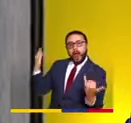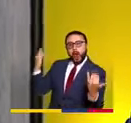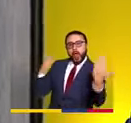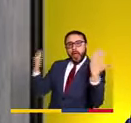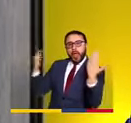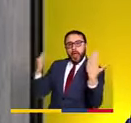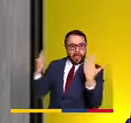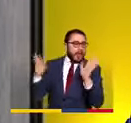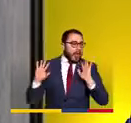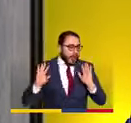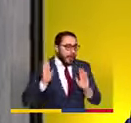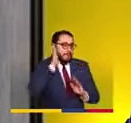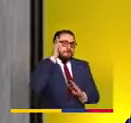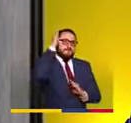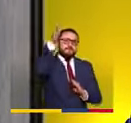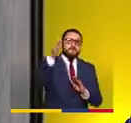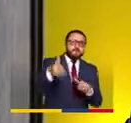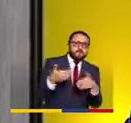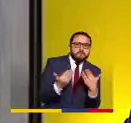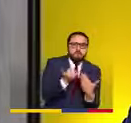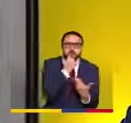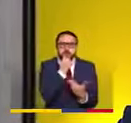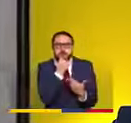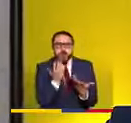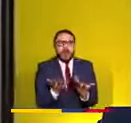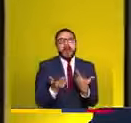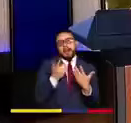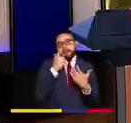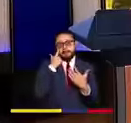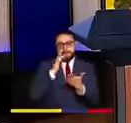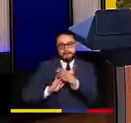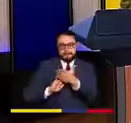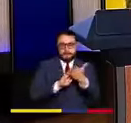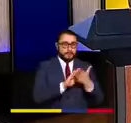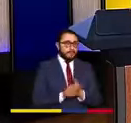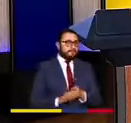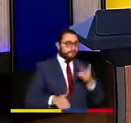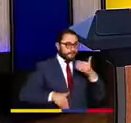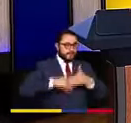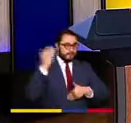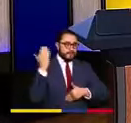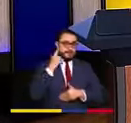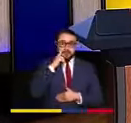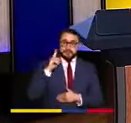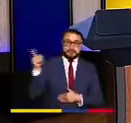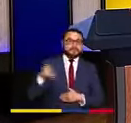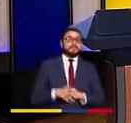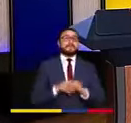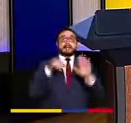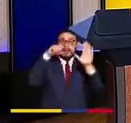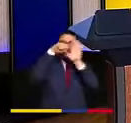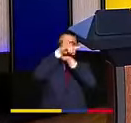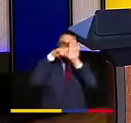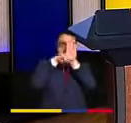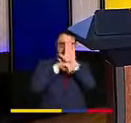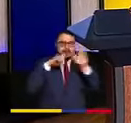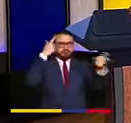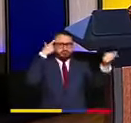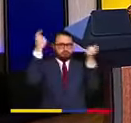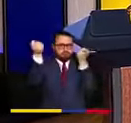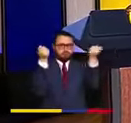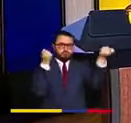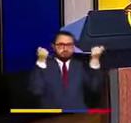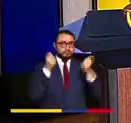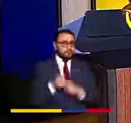puede seguir en el futuro. Así que empezamos. Indicadores estratégicos. El